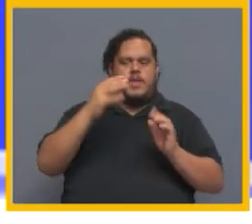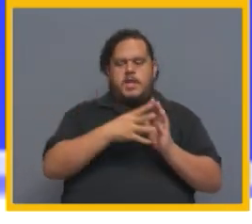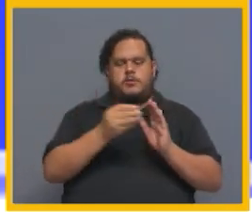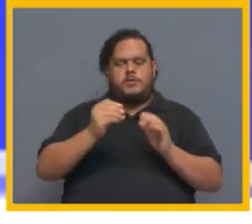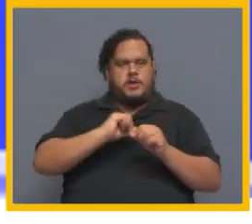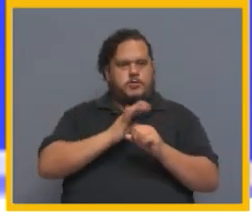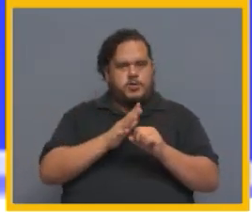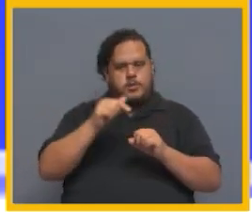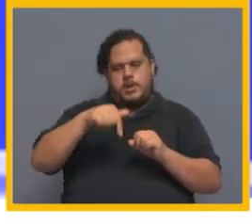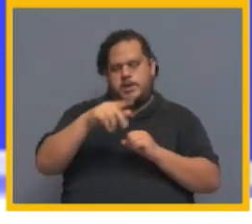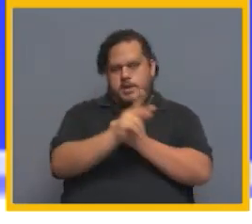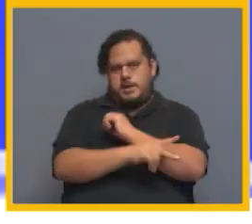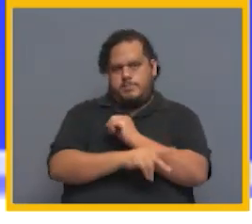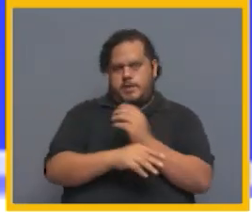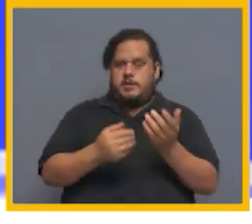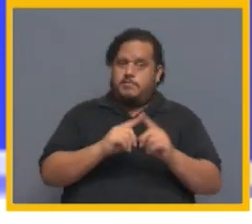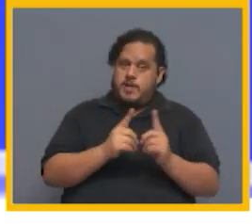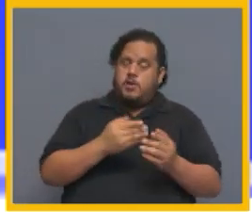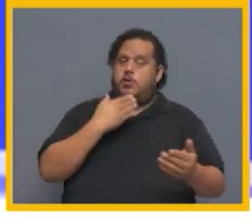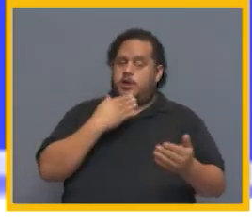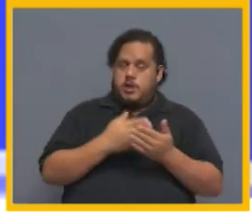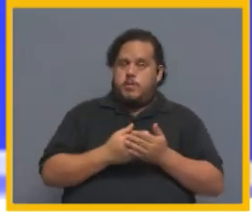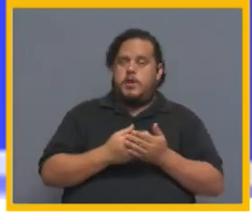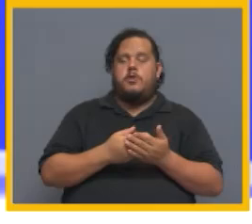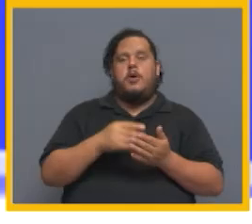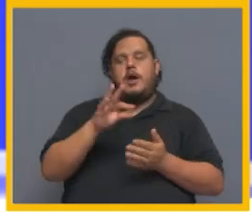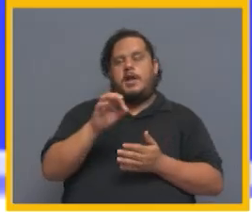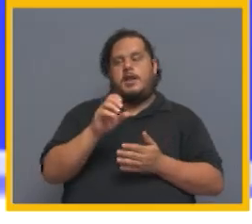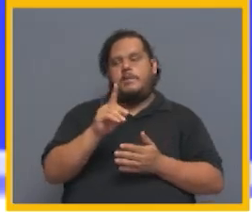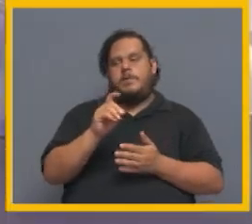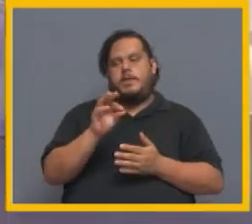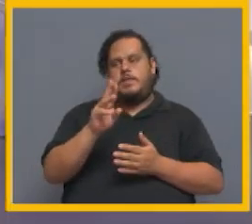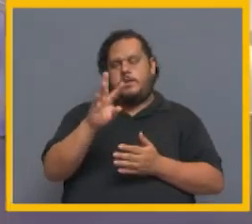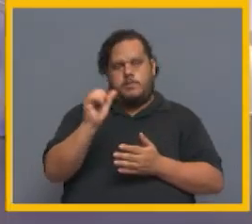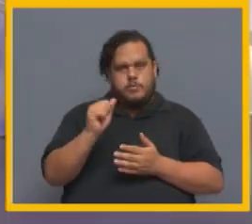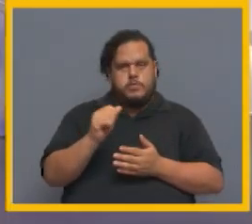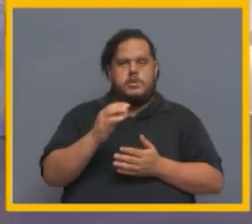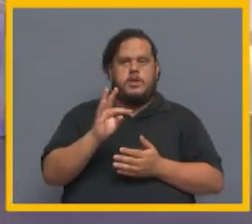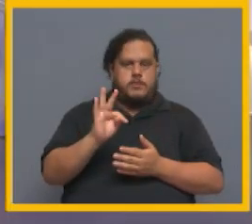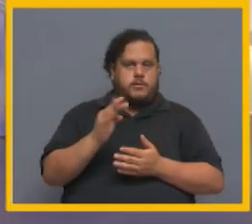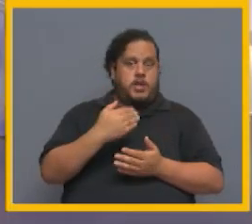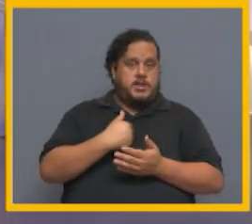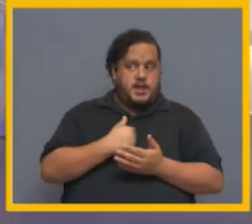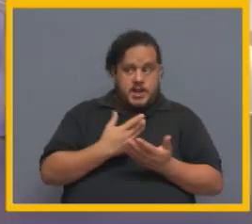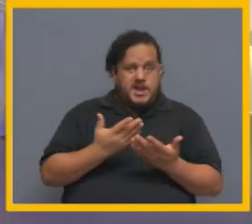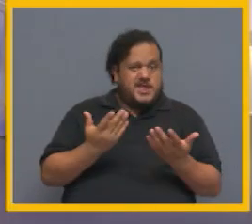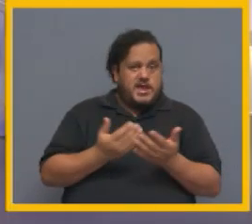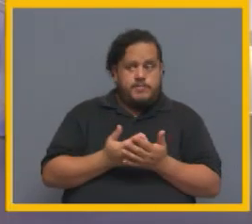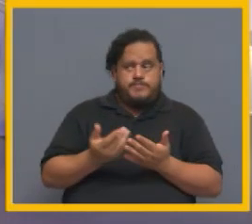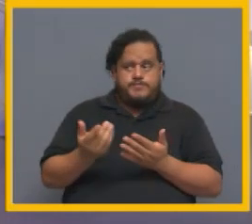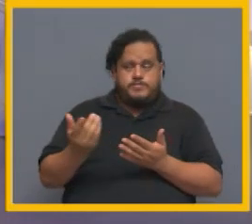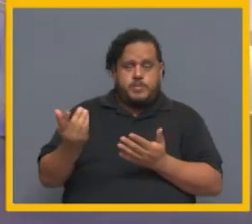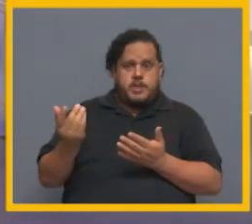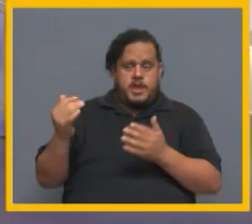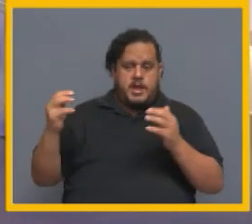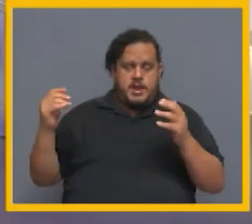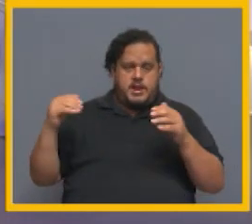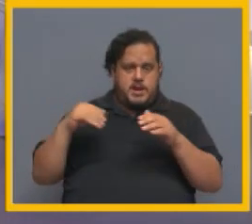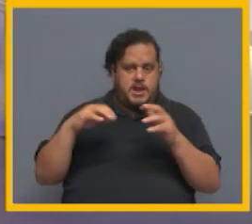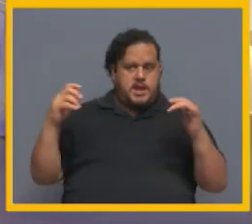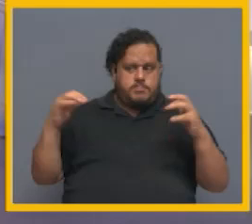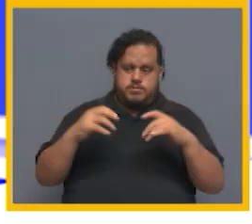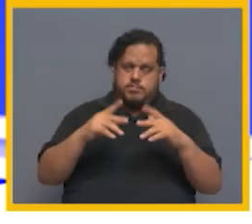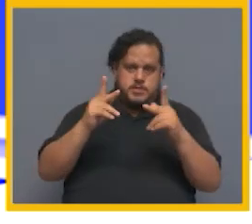le vendría a la Federación Costarricense de Fútbol recibir ese ingreso por aficionados. Sí, a mí me gustó algo que planteaba don